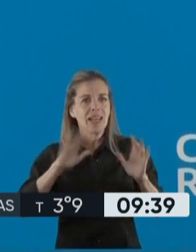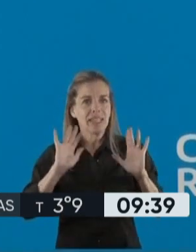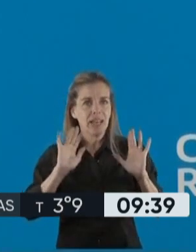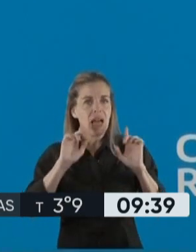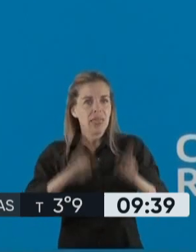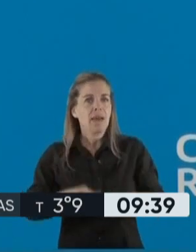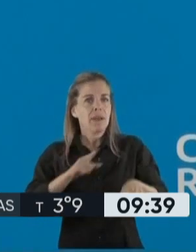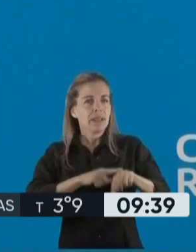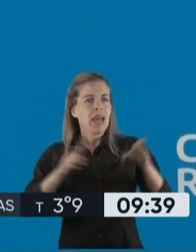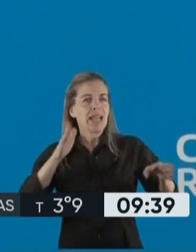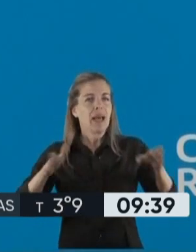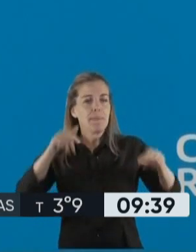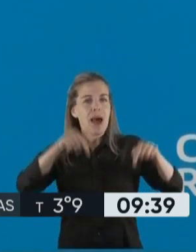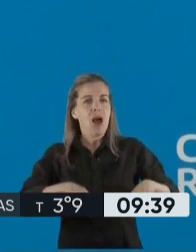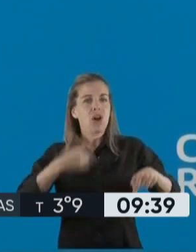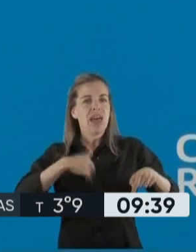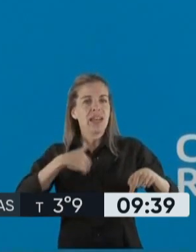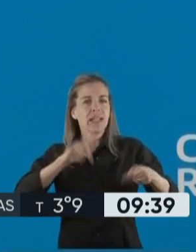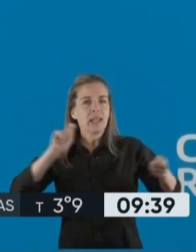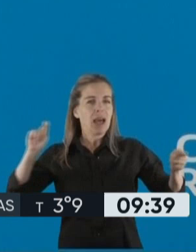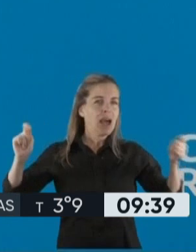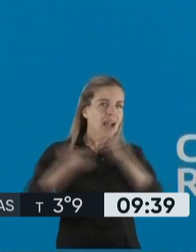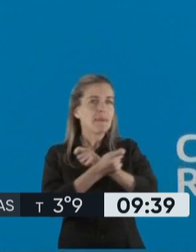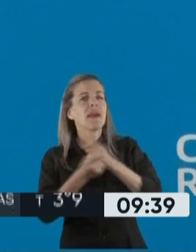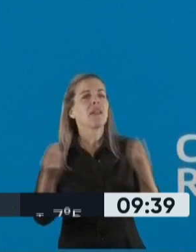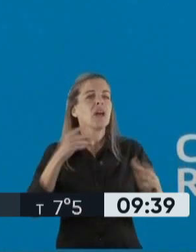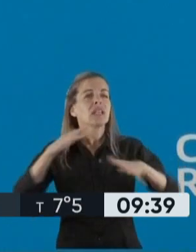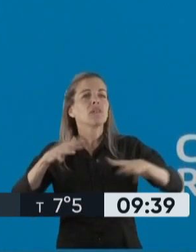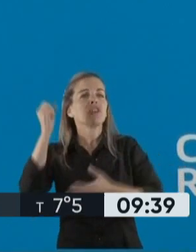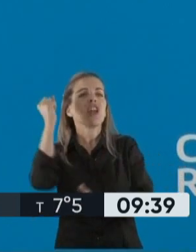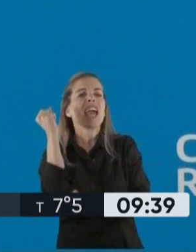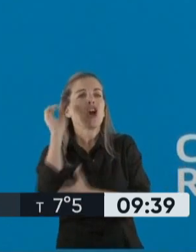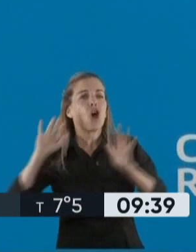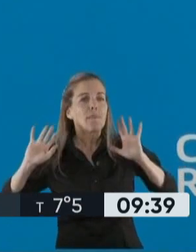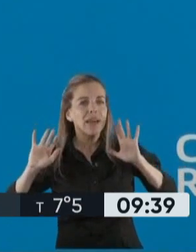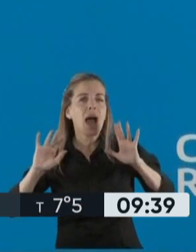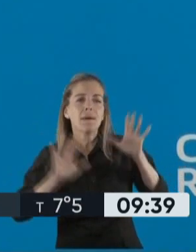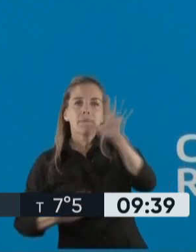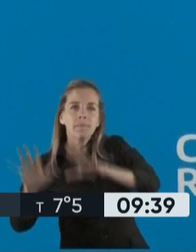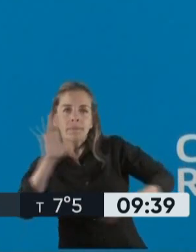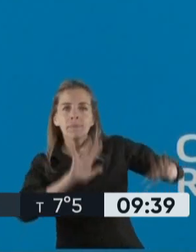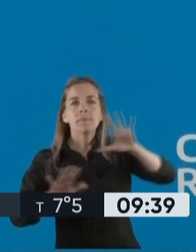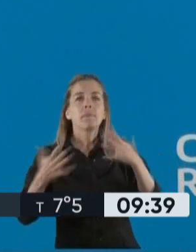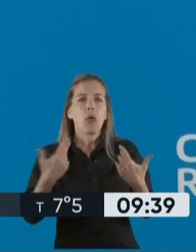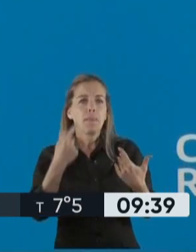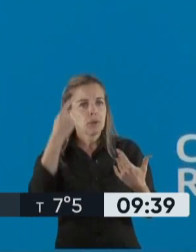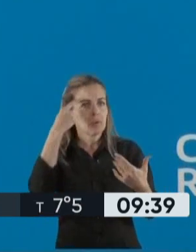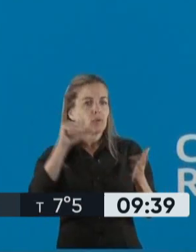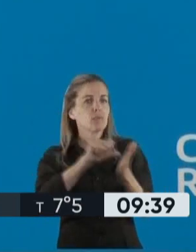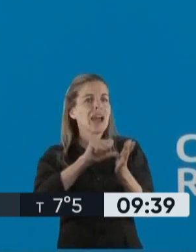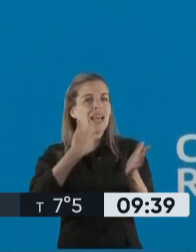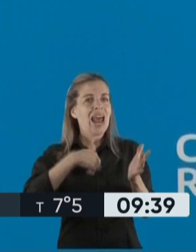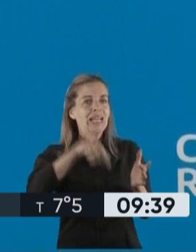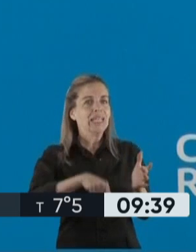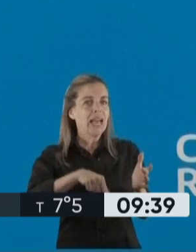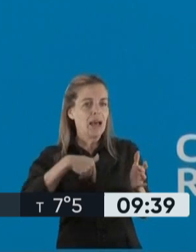en ese momento de la Argentina, ¿no?, en que está cambiando la matriz económica y la estructura económica y podemos convertirnos en muy poco tiempo